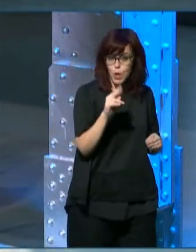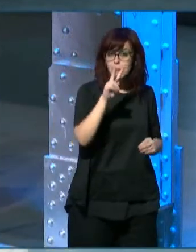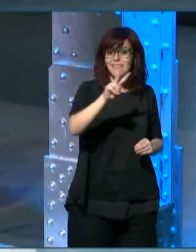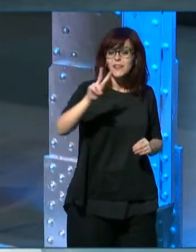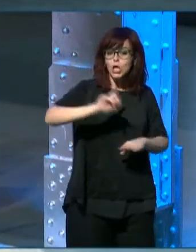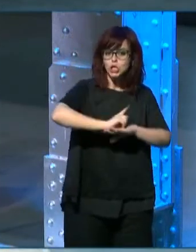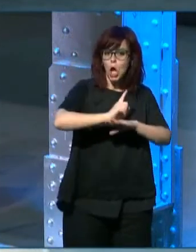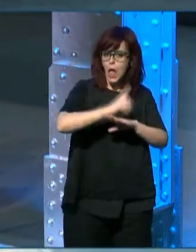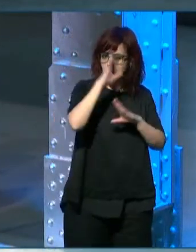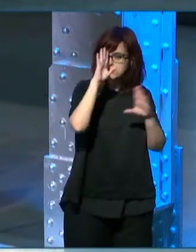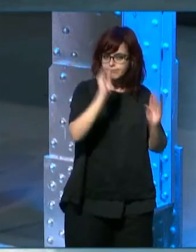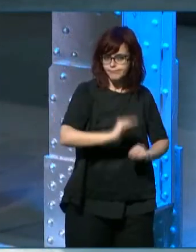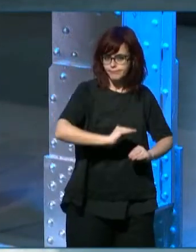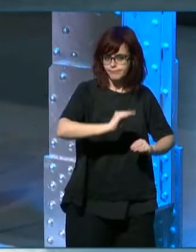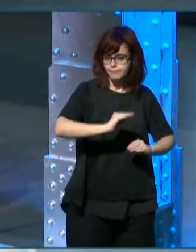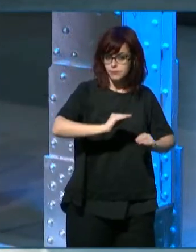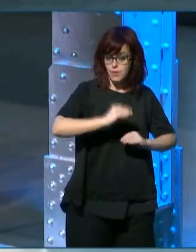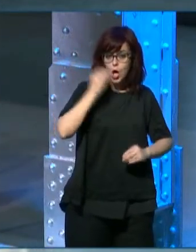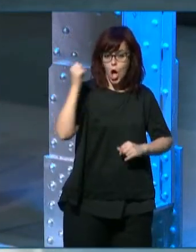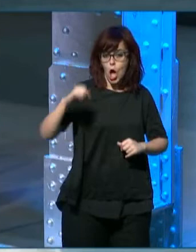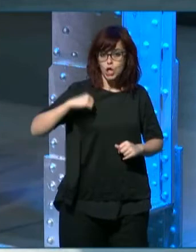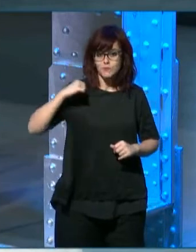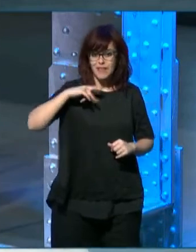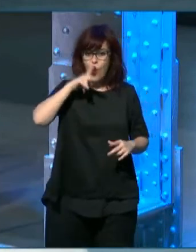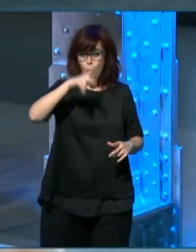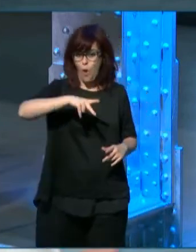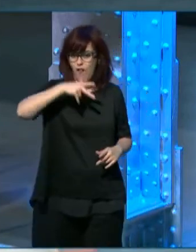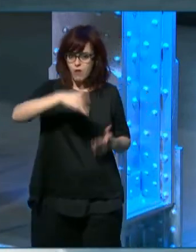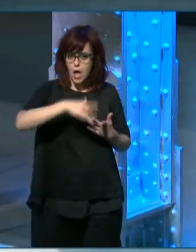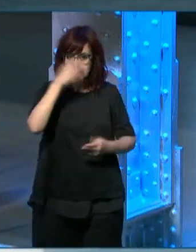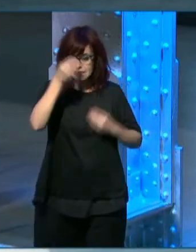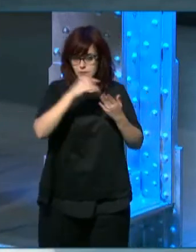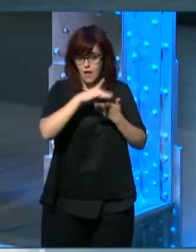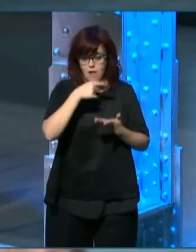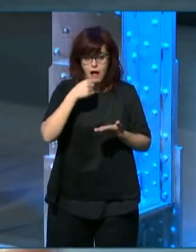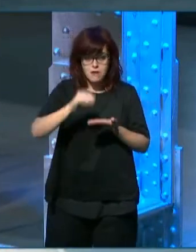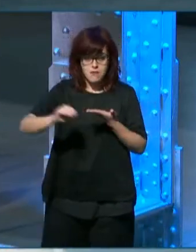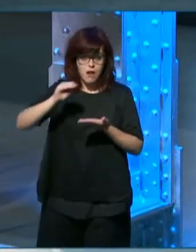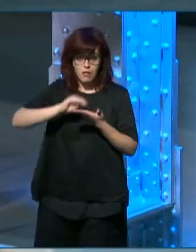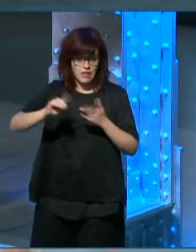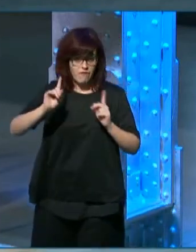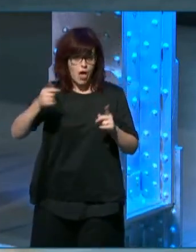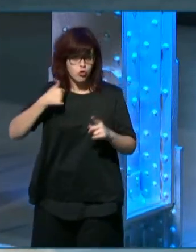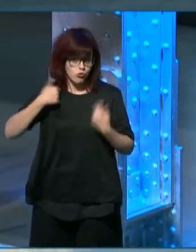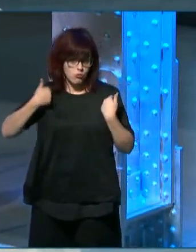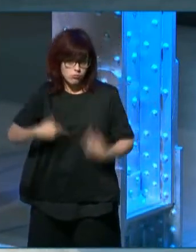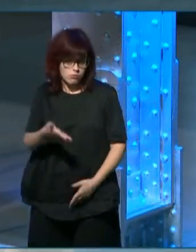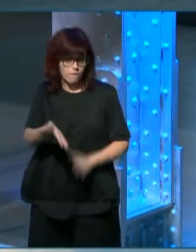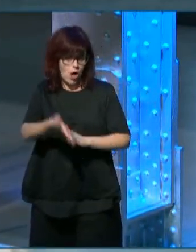Ya se pensaba en aquel hospital de Huelva que la narrativa se quedaba con 2 mancos, que no